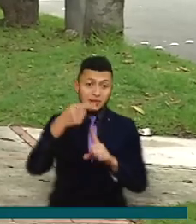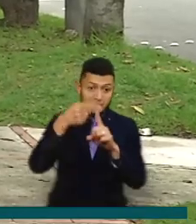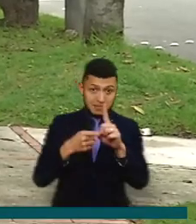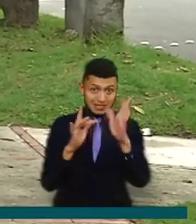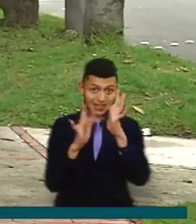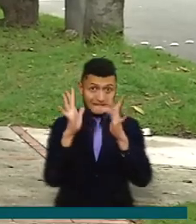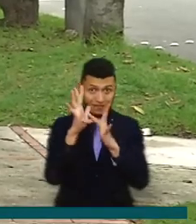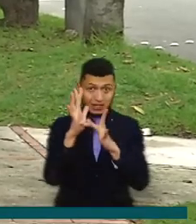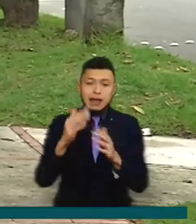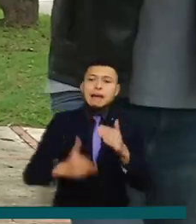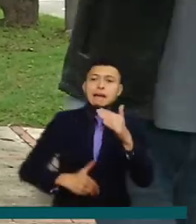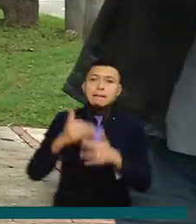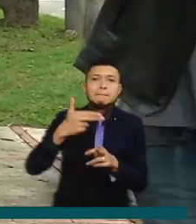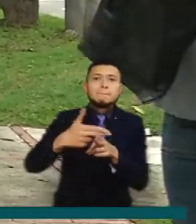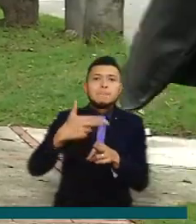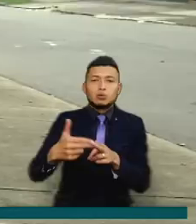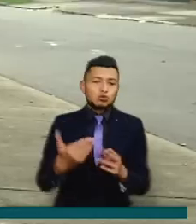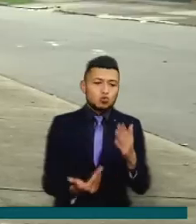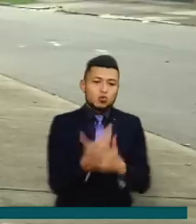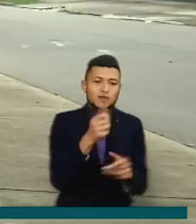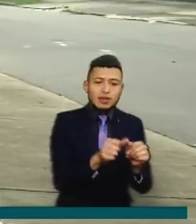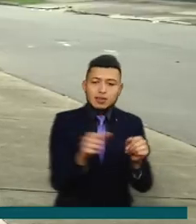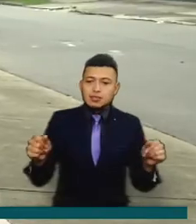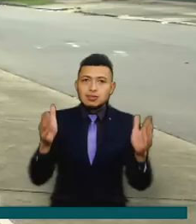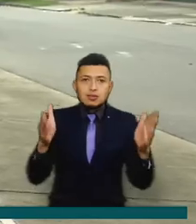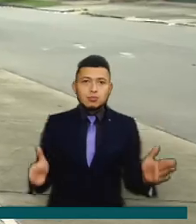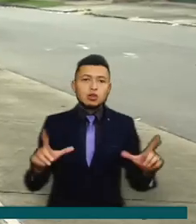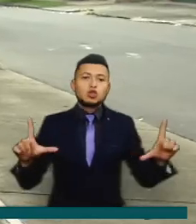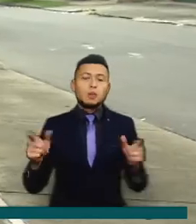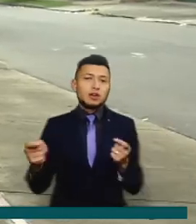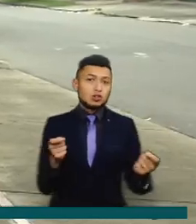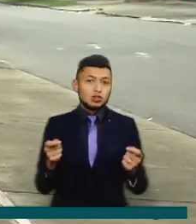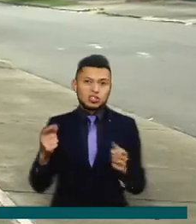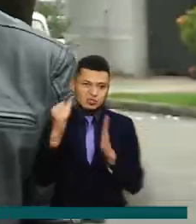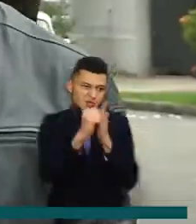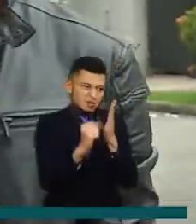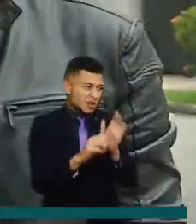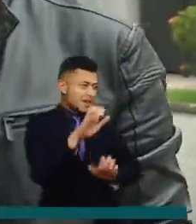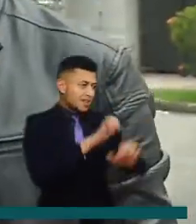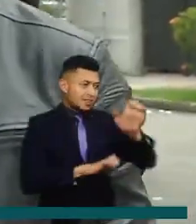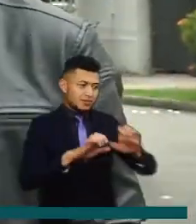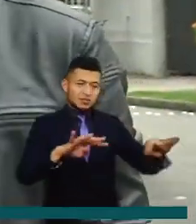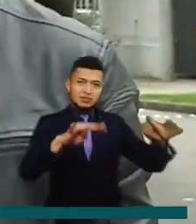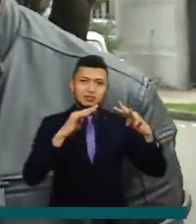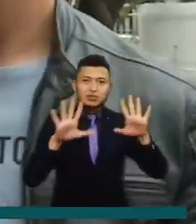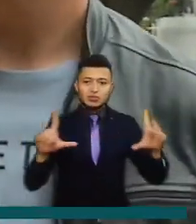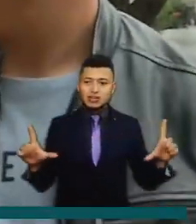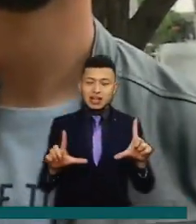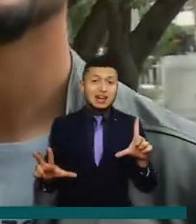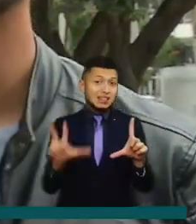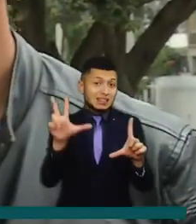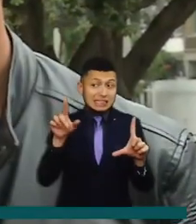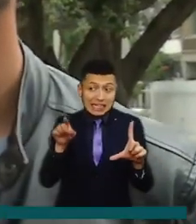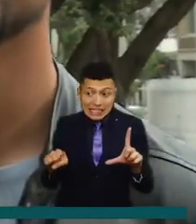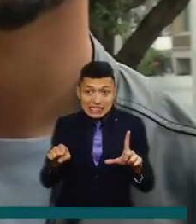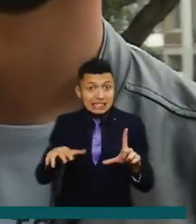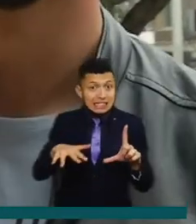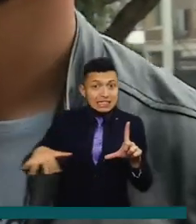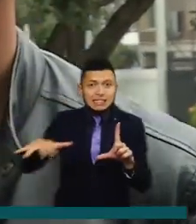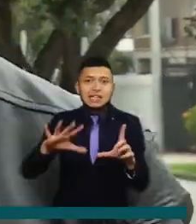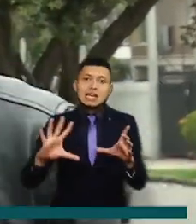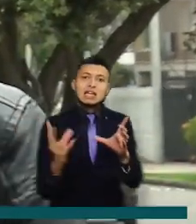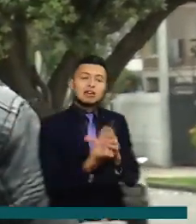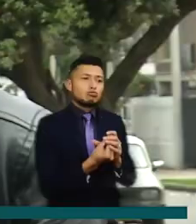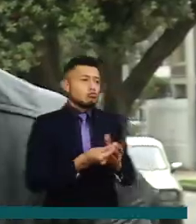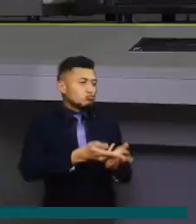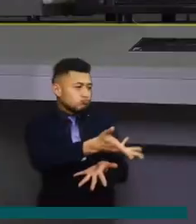En el mes de abril comienza la nueva temporada de Toma el Control, el programa del defensor del televidente del Canal 13, un espacio